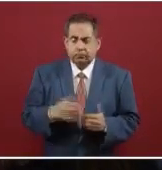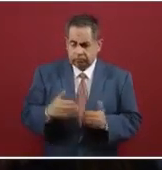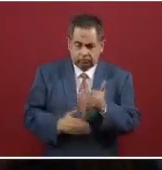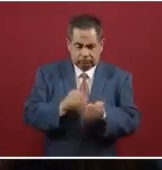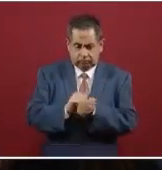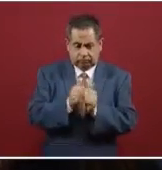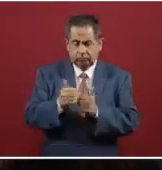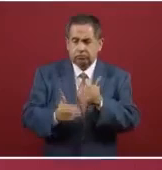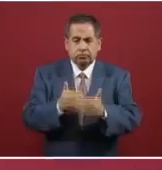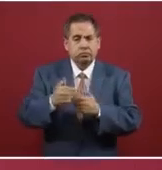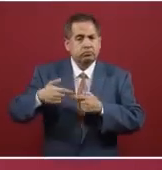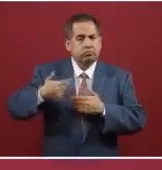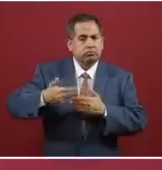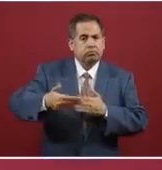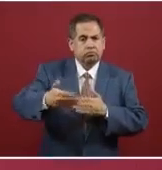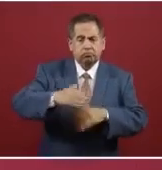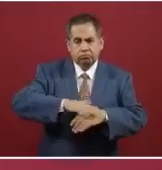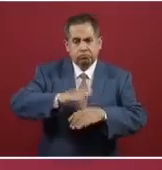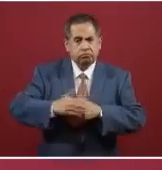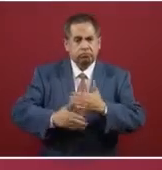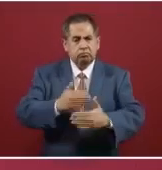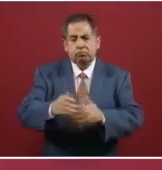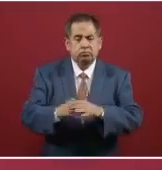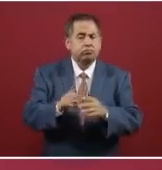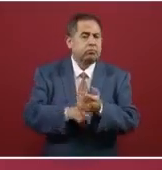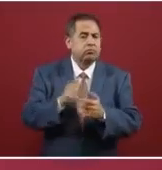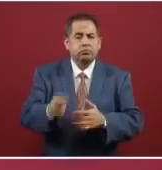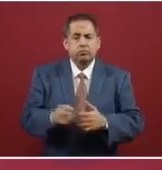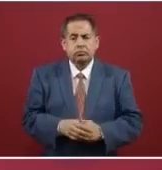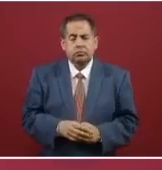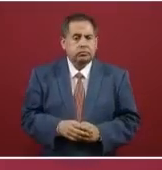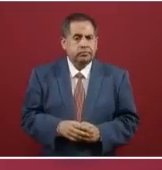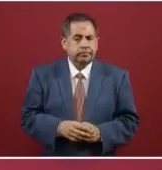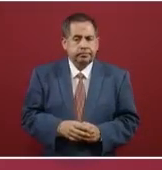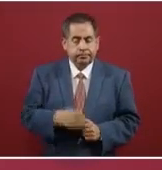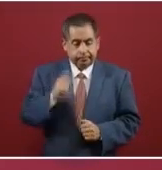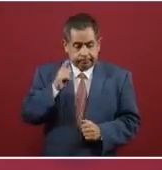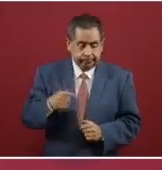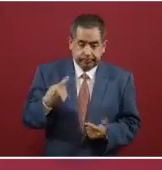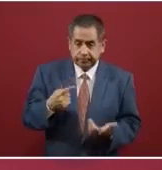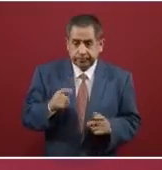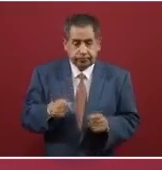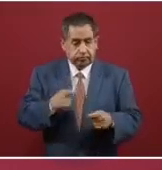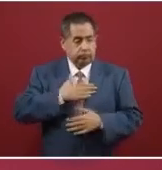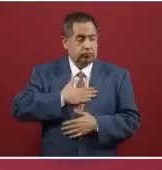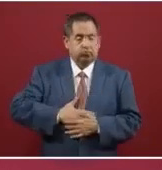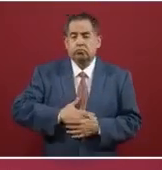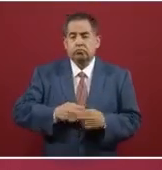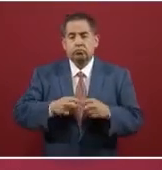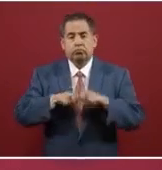avanzando cada vez más en la impartición de justicia.